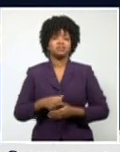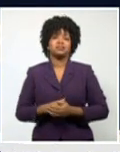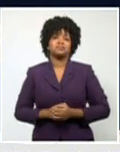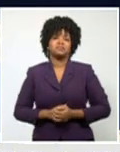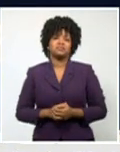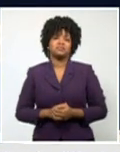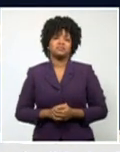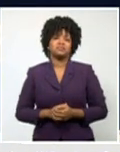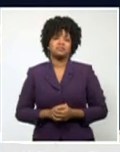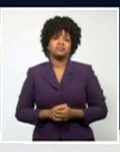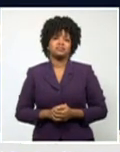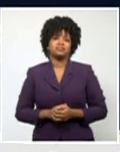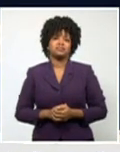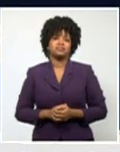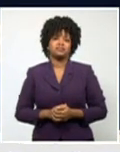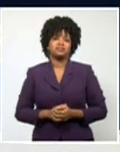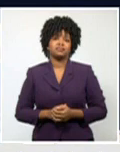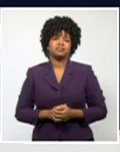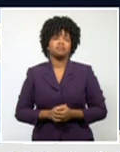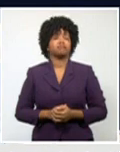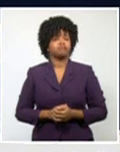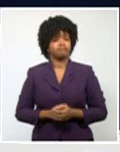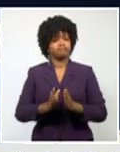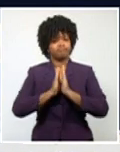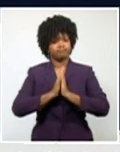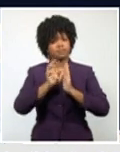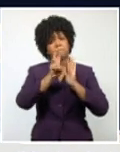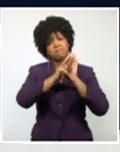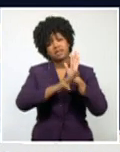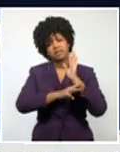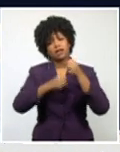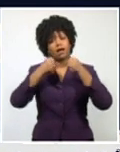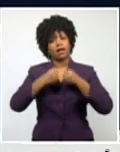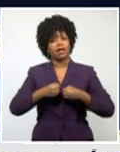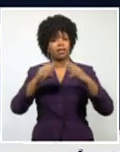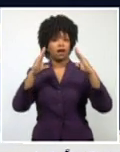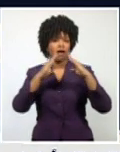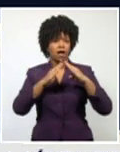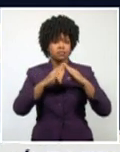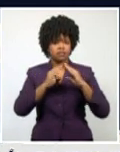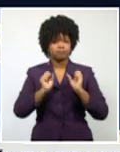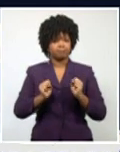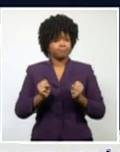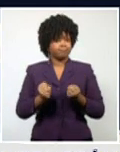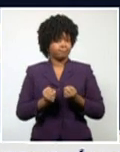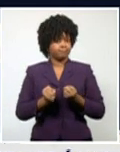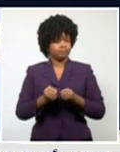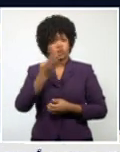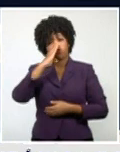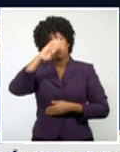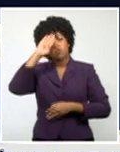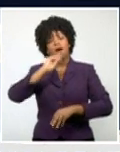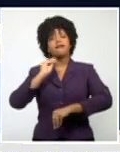de insistir en las medidas de cuarentena, de restricción. Nuestro país no ha cambiado